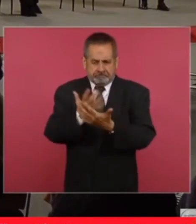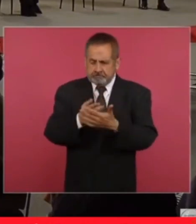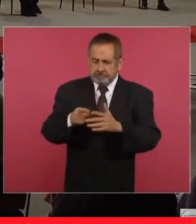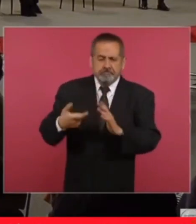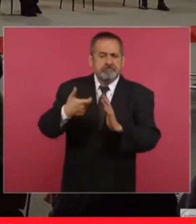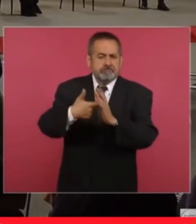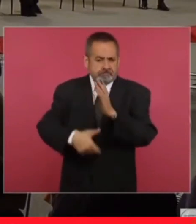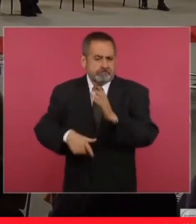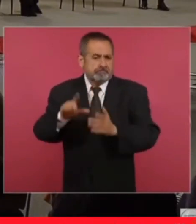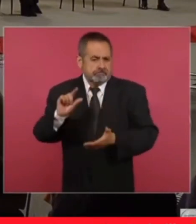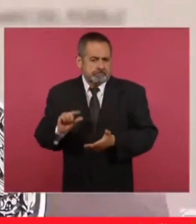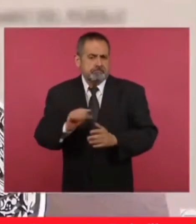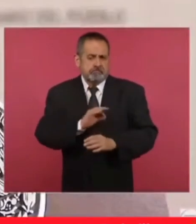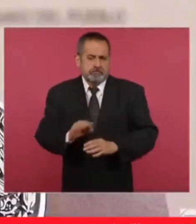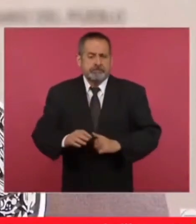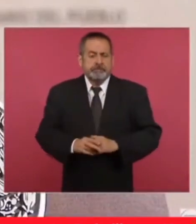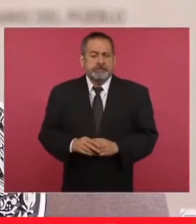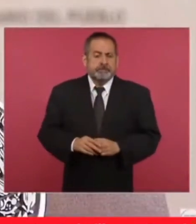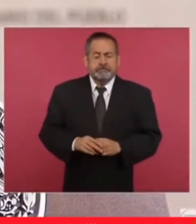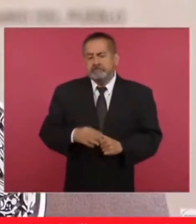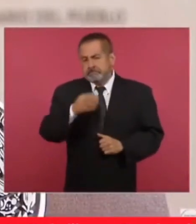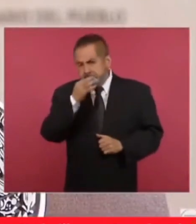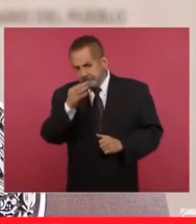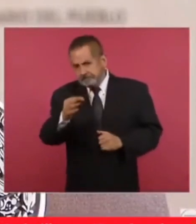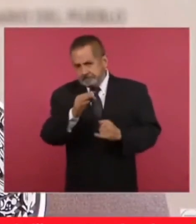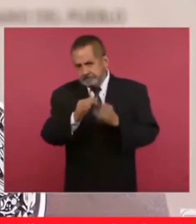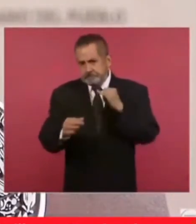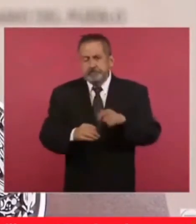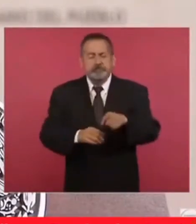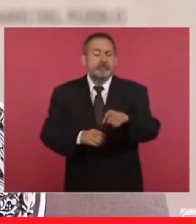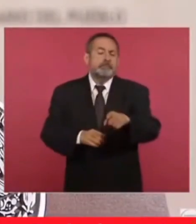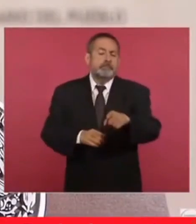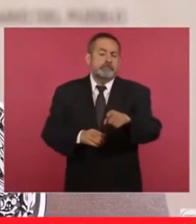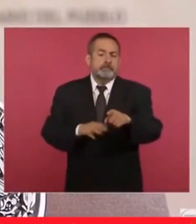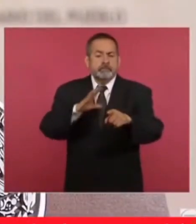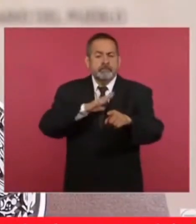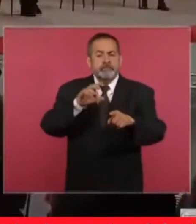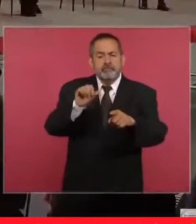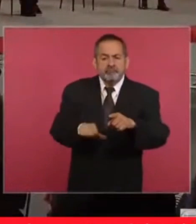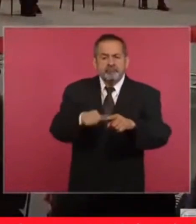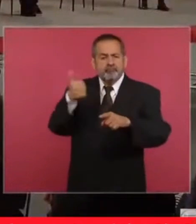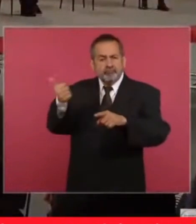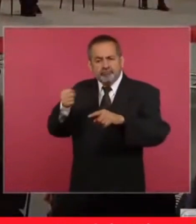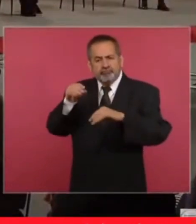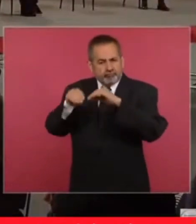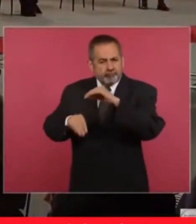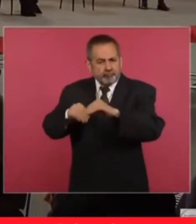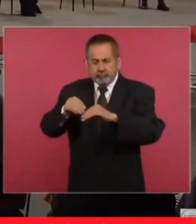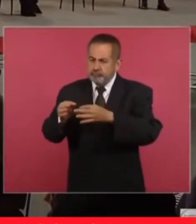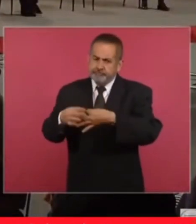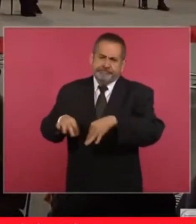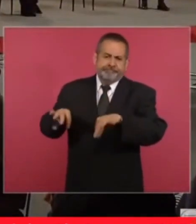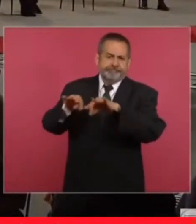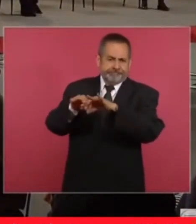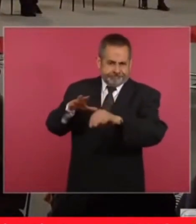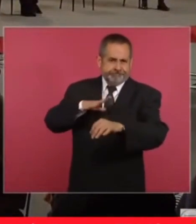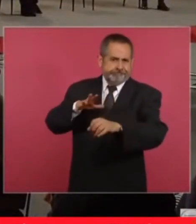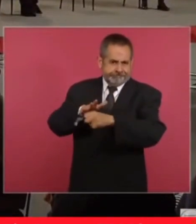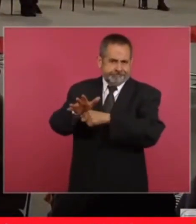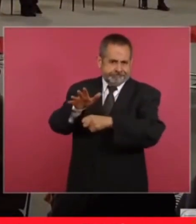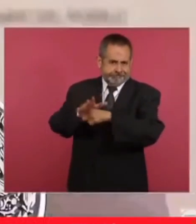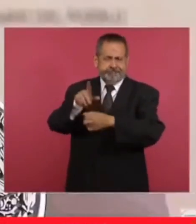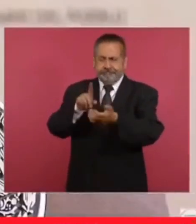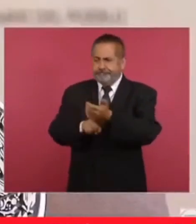adquieren. Finalmente, comunicarlos que también tenemos ya otros desarrollos muy importantes